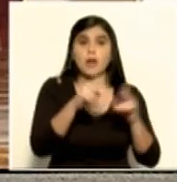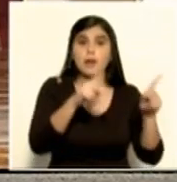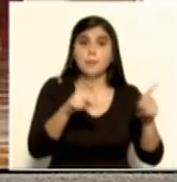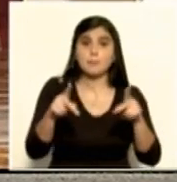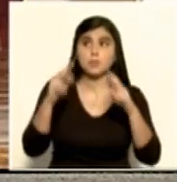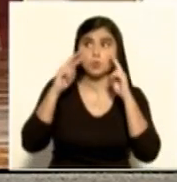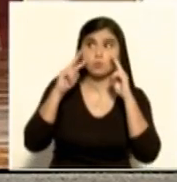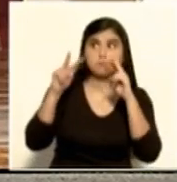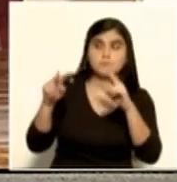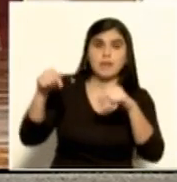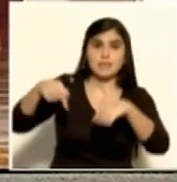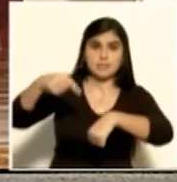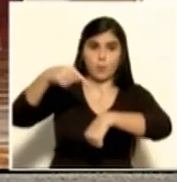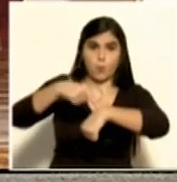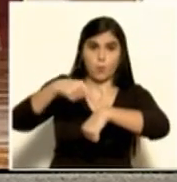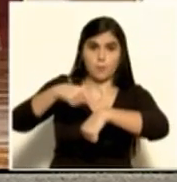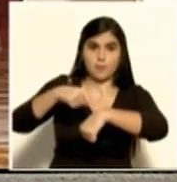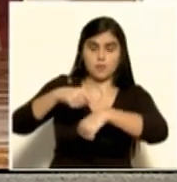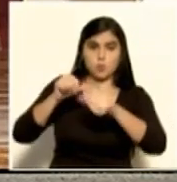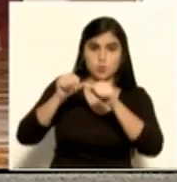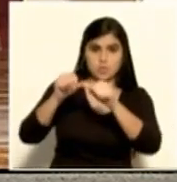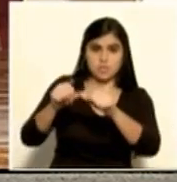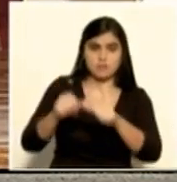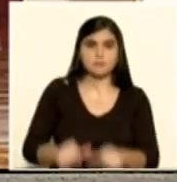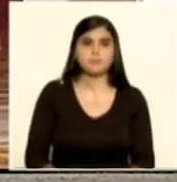que en este momento nos sigue.